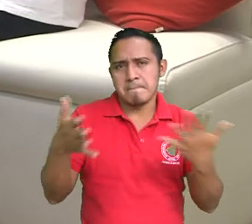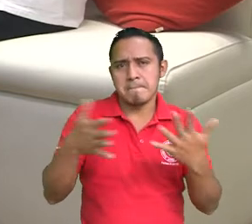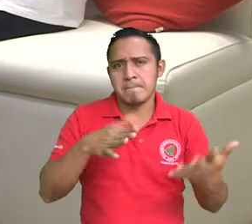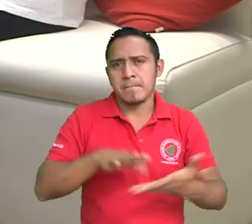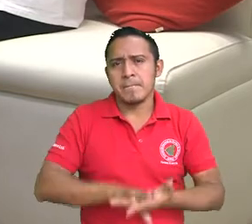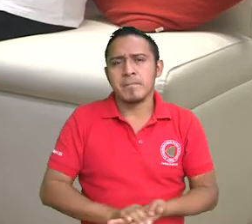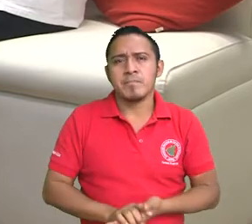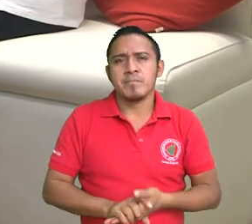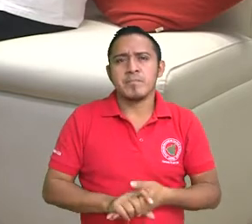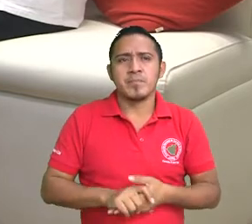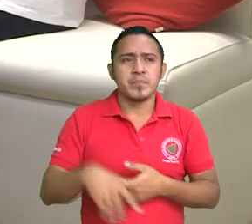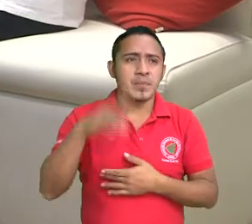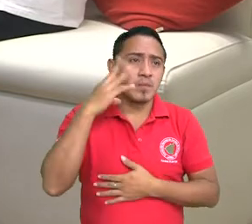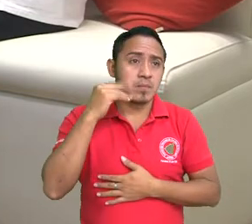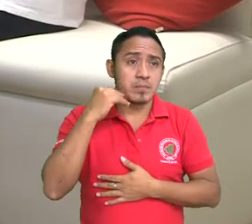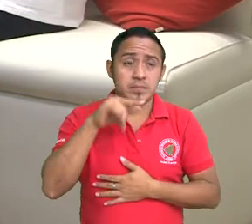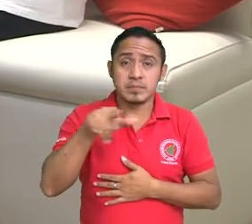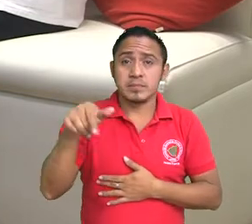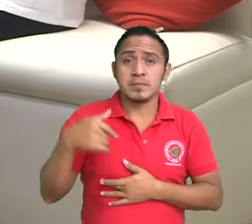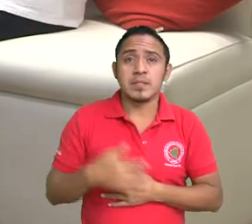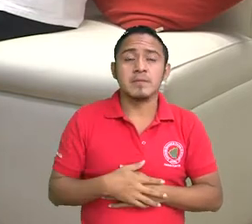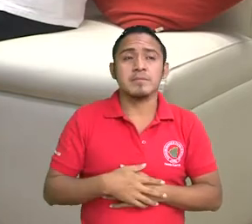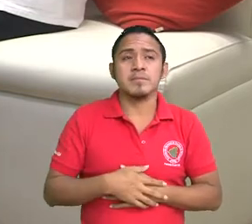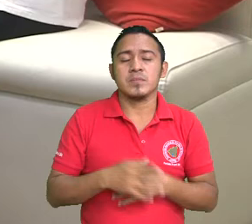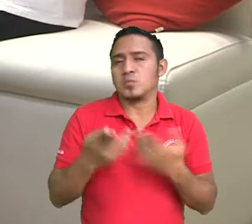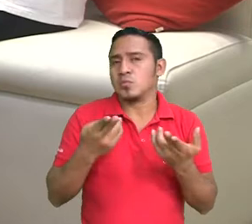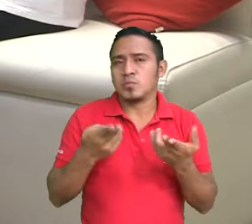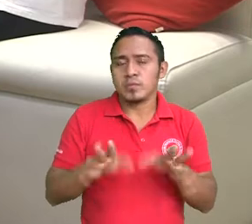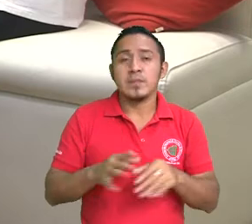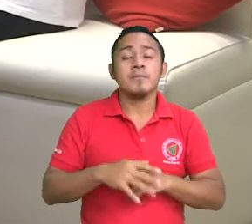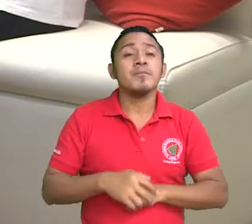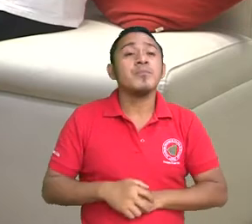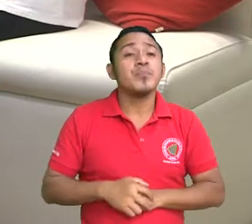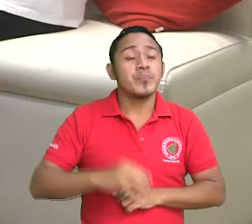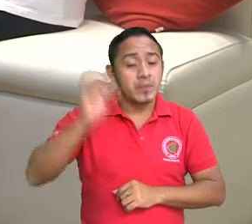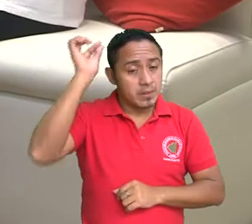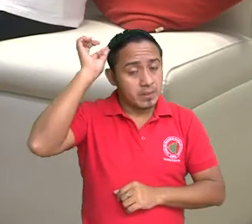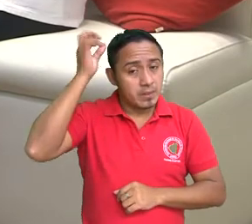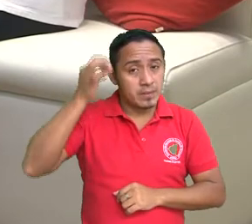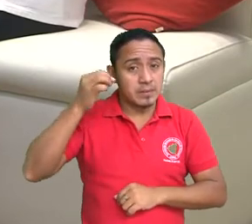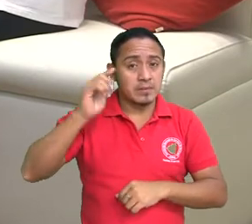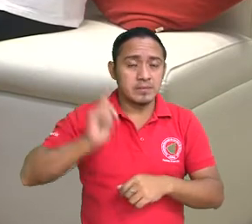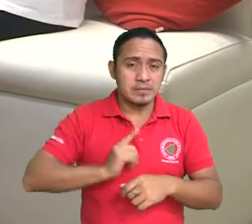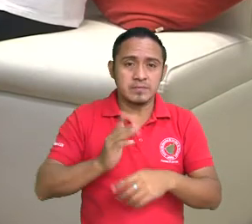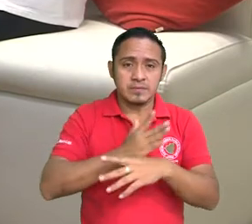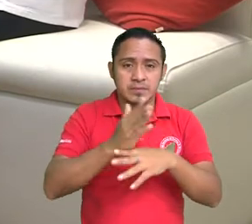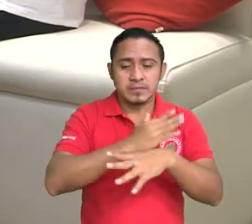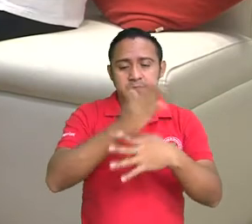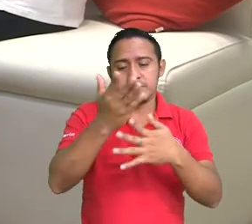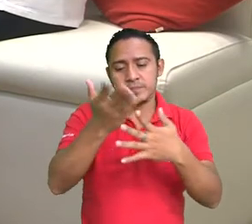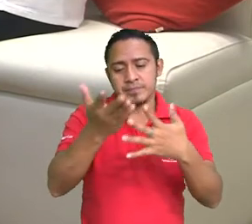usted, los dermatólogos, manejan? ¿Qué es normal? Sí, el cabello pasa por varias etapas.